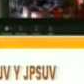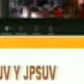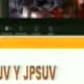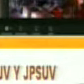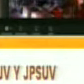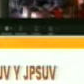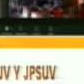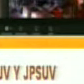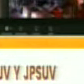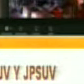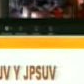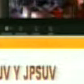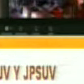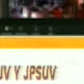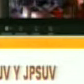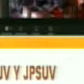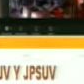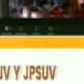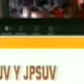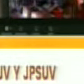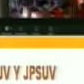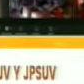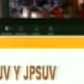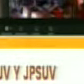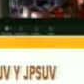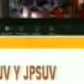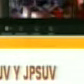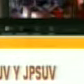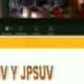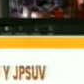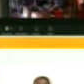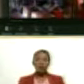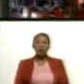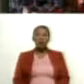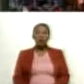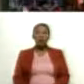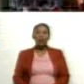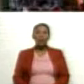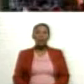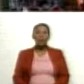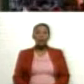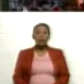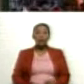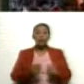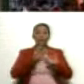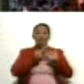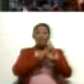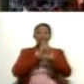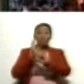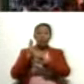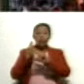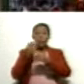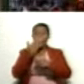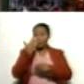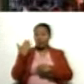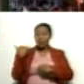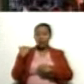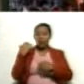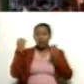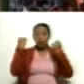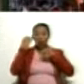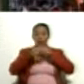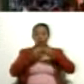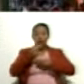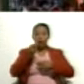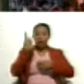ejecutado, celebrar y felicitar por los resultados del simulacro a nivel nacional que se